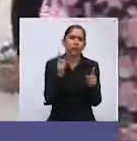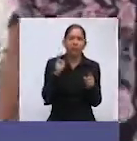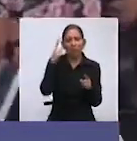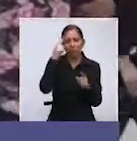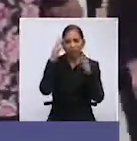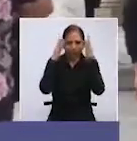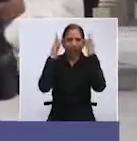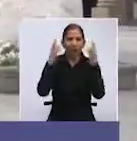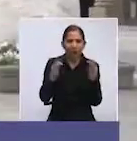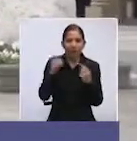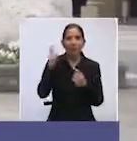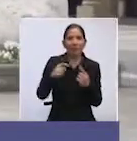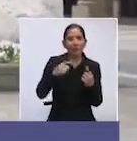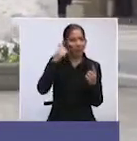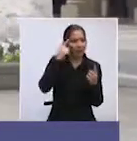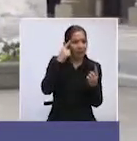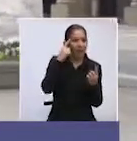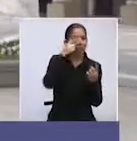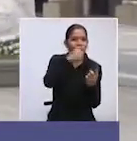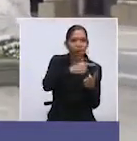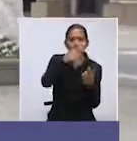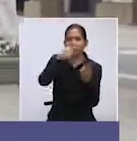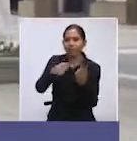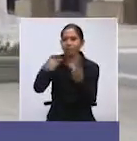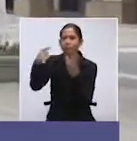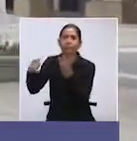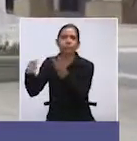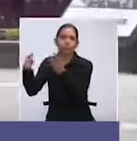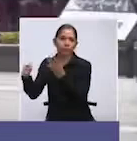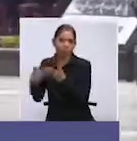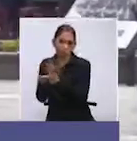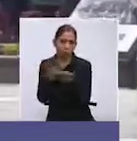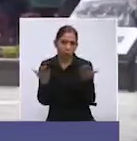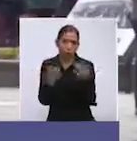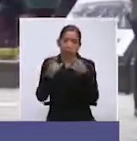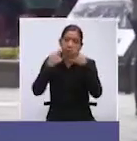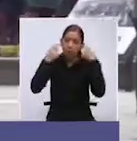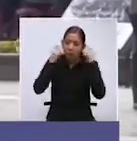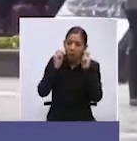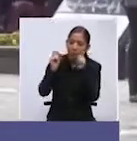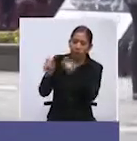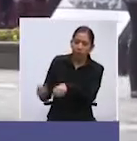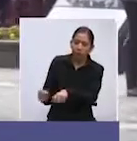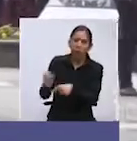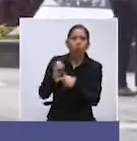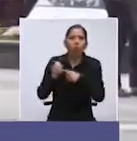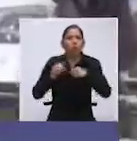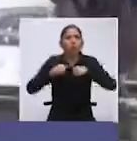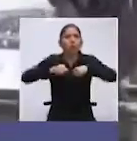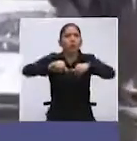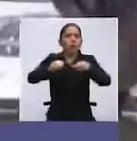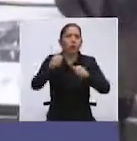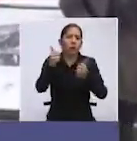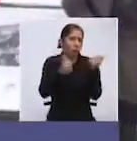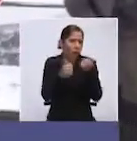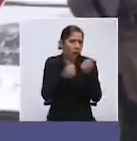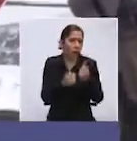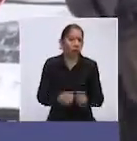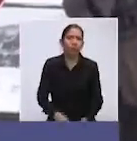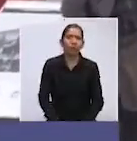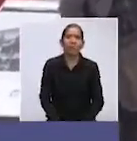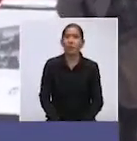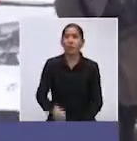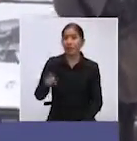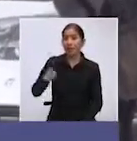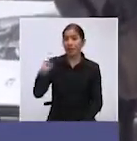respecto a dejar el uso del barbijo o no, sino que tenemos que pensar en qué